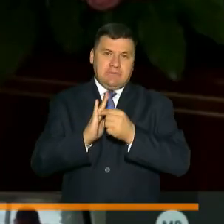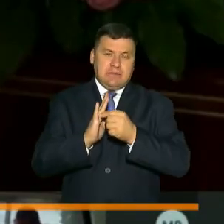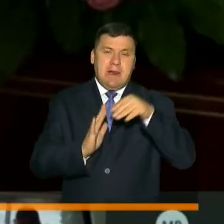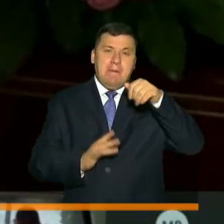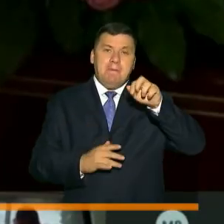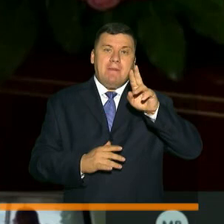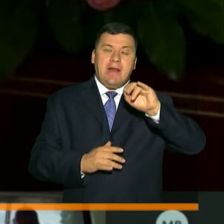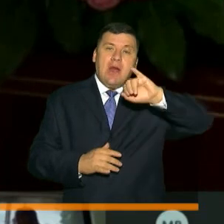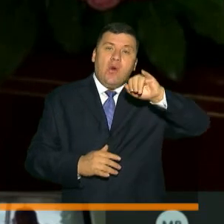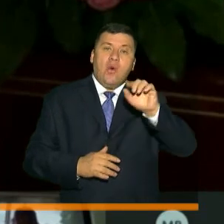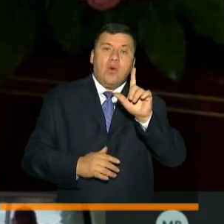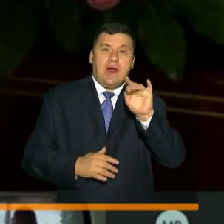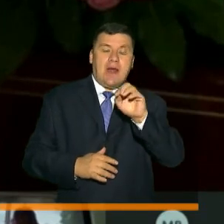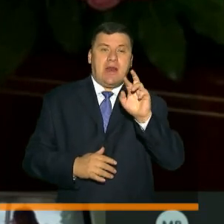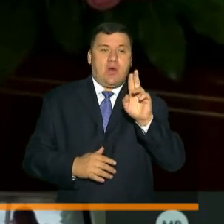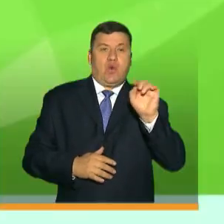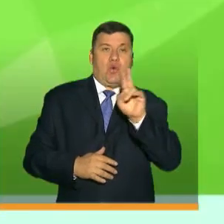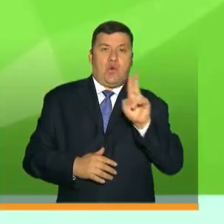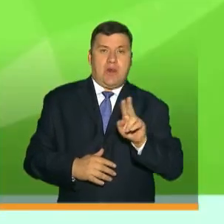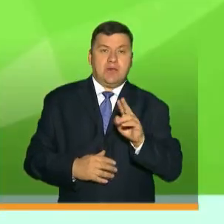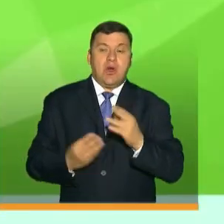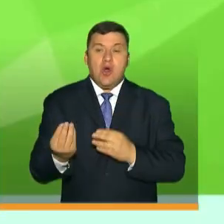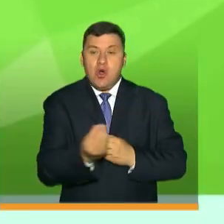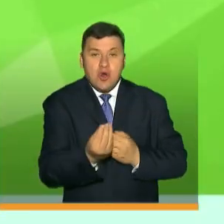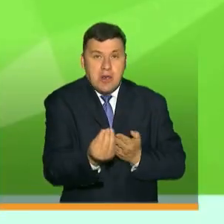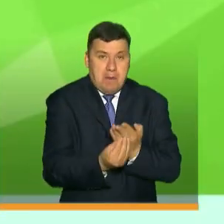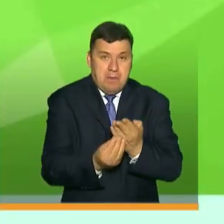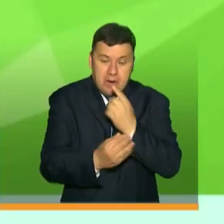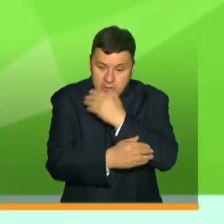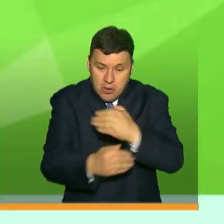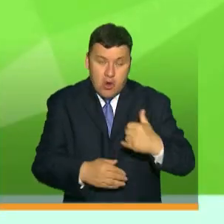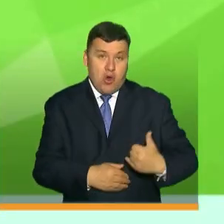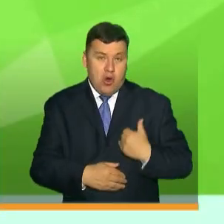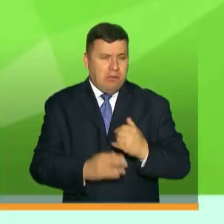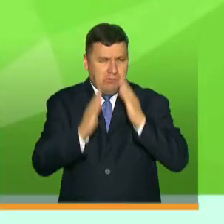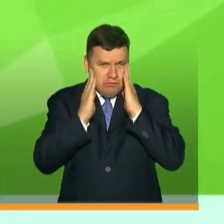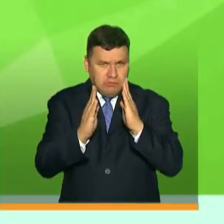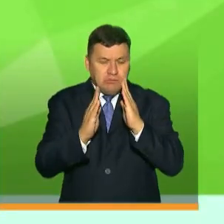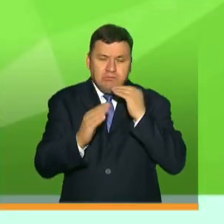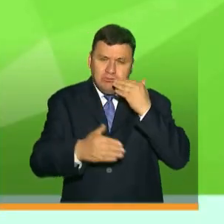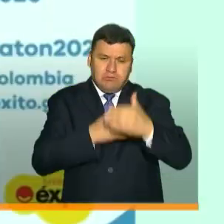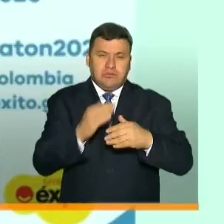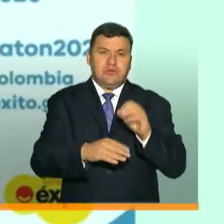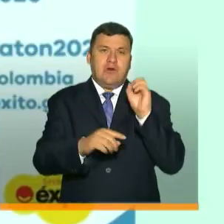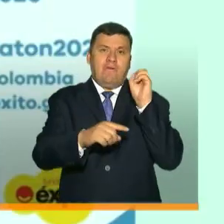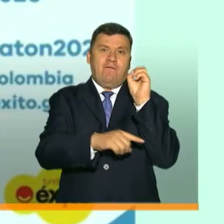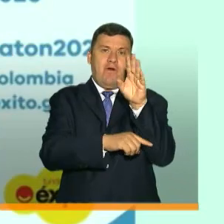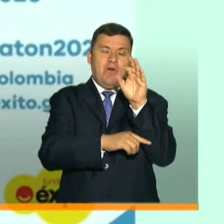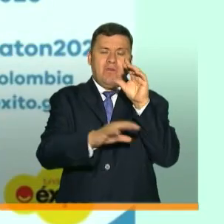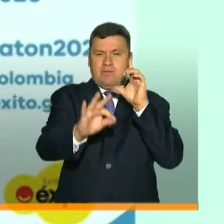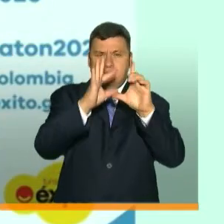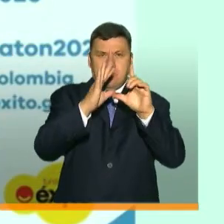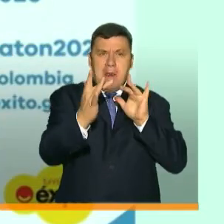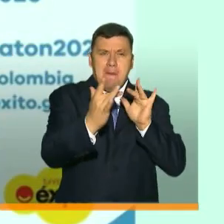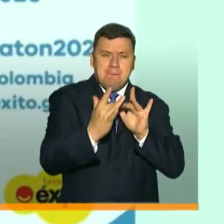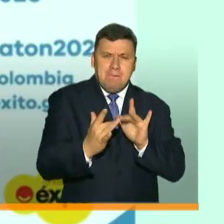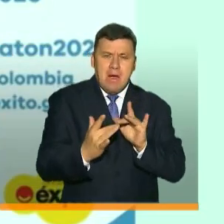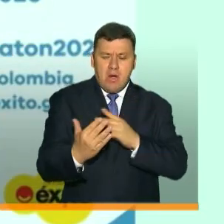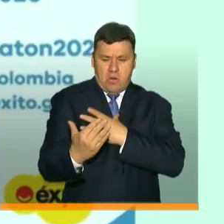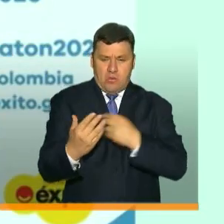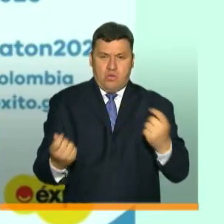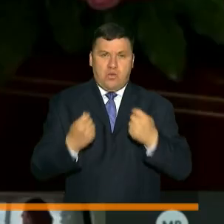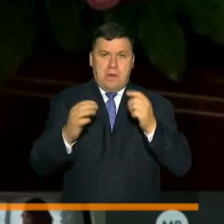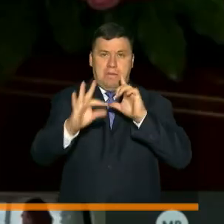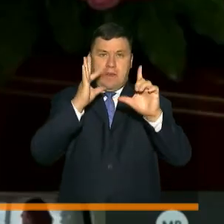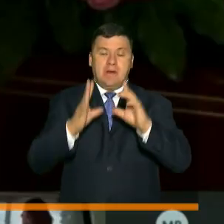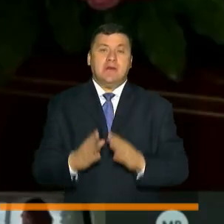María Juliana Ruiz, y la Consejería Presidencial para la Niñez y Adolescencia, se llevó a cabo el foro Colombia Conectada en la Lactatón